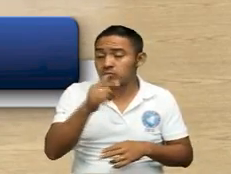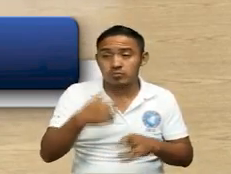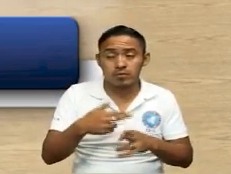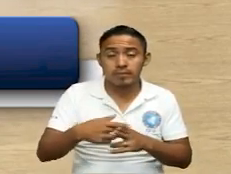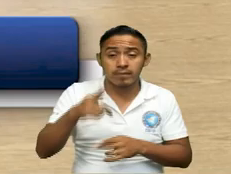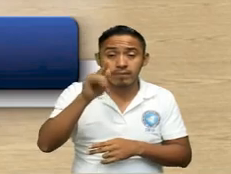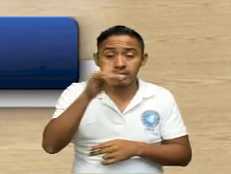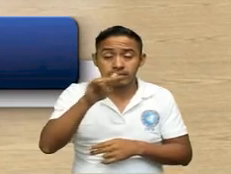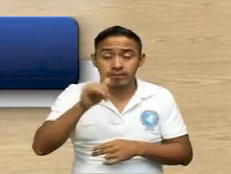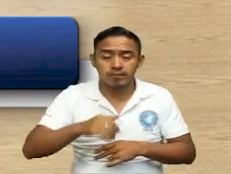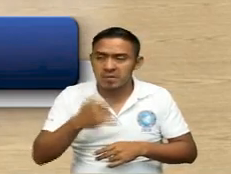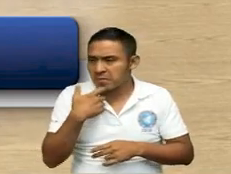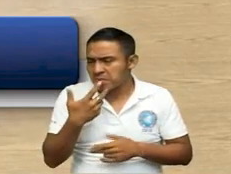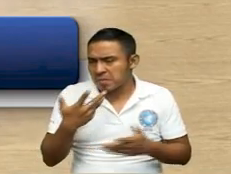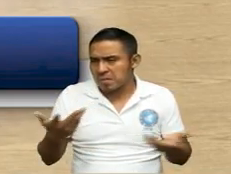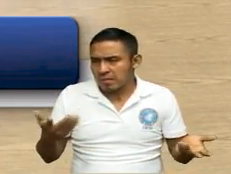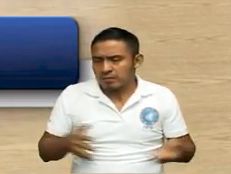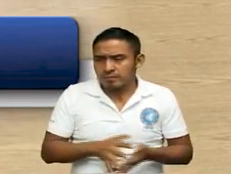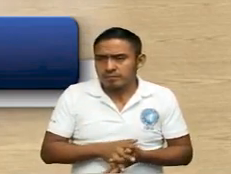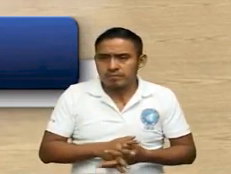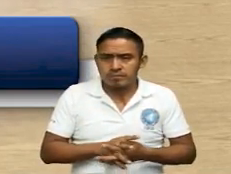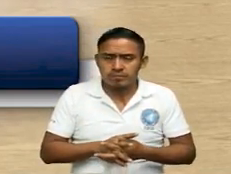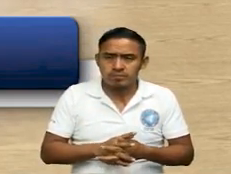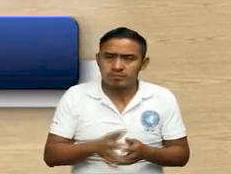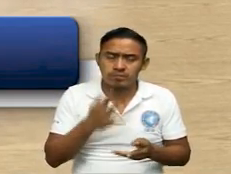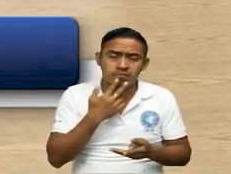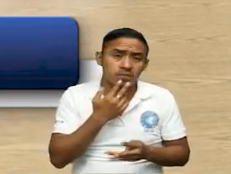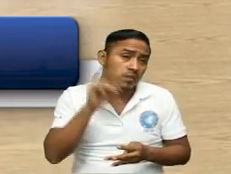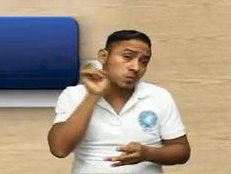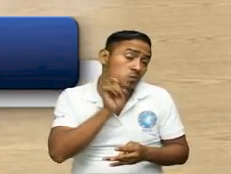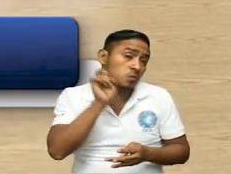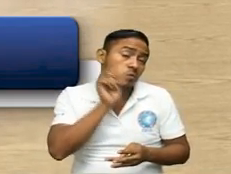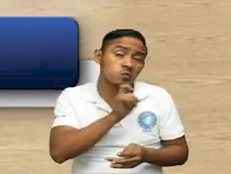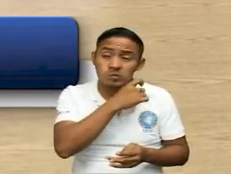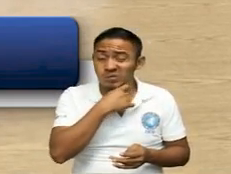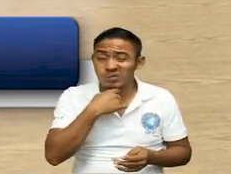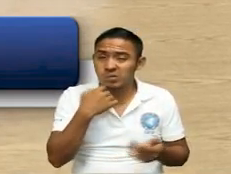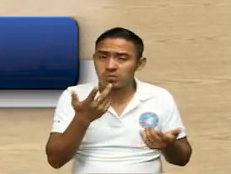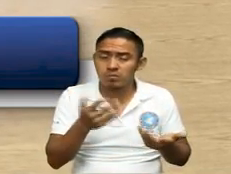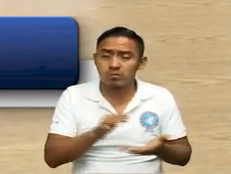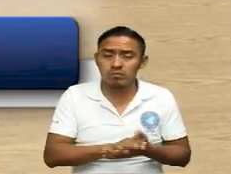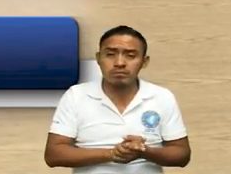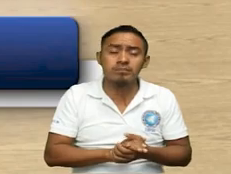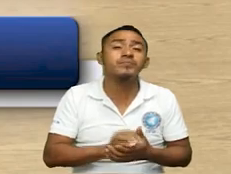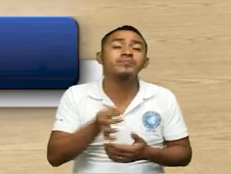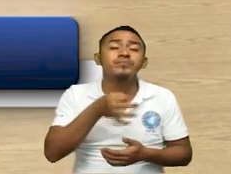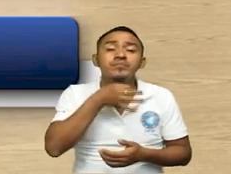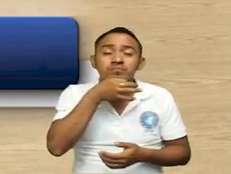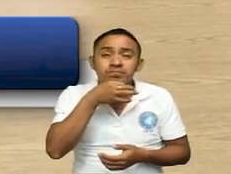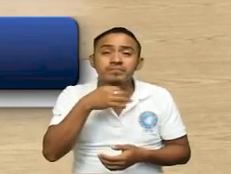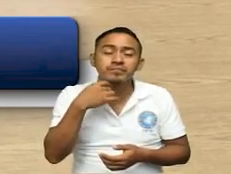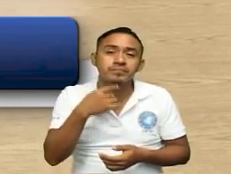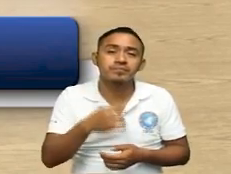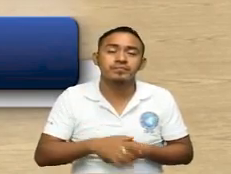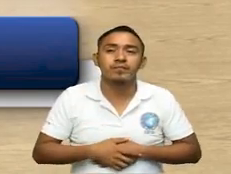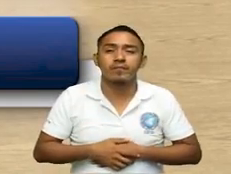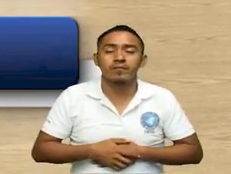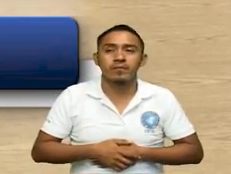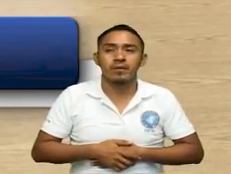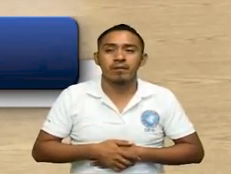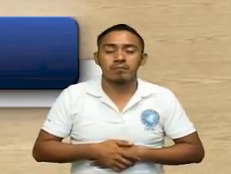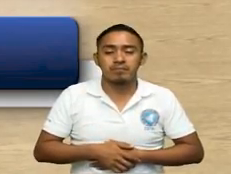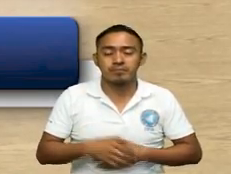esto proviene por qué? ¿Mal uso de la ILEP? Exactamente. ¿Desaseo? Entonces, la tiña de la barba o la tiña del cuerpo tiene